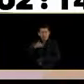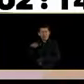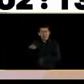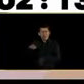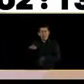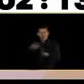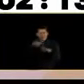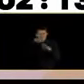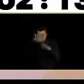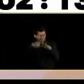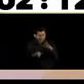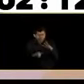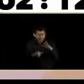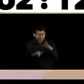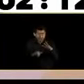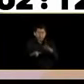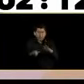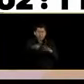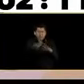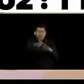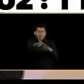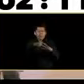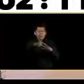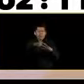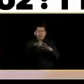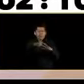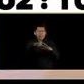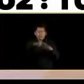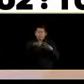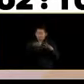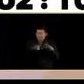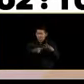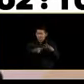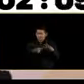los tres los tres factores que afectan la seguridad